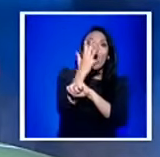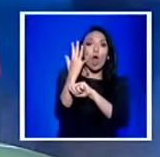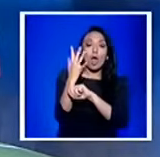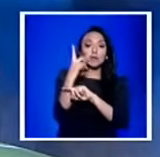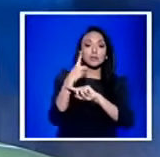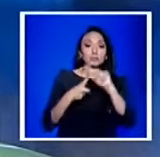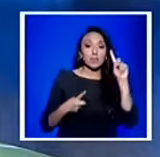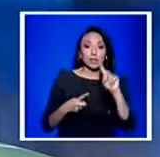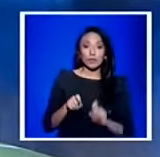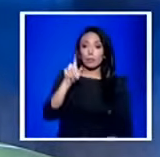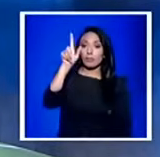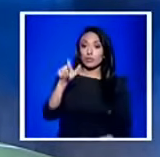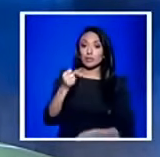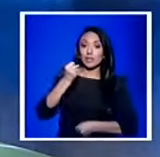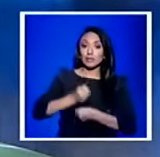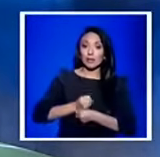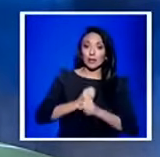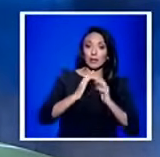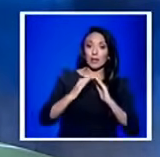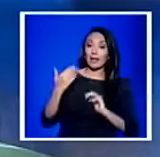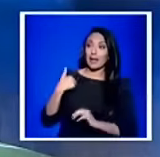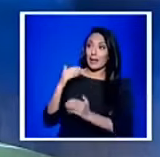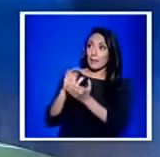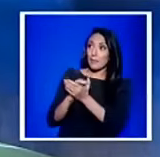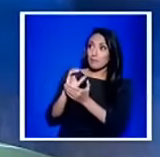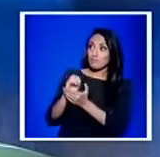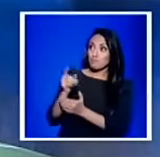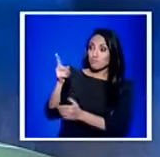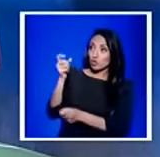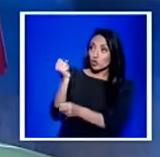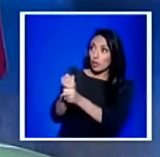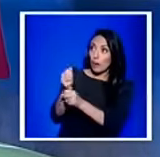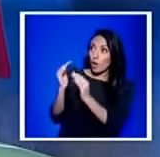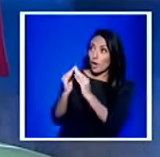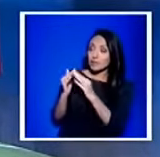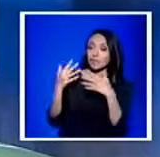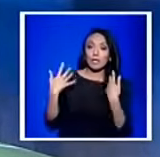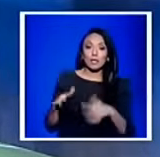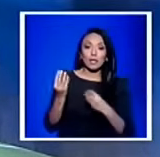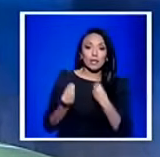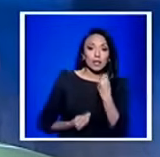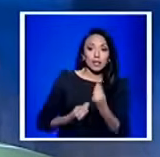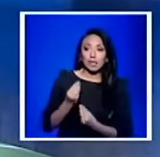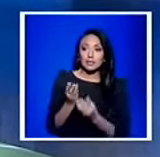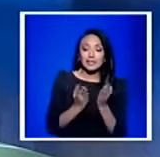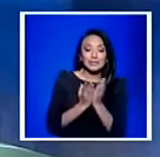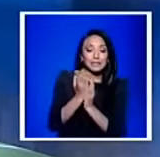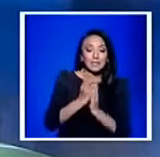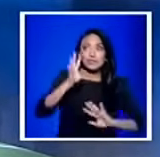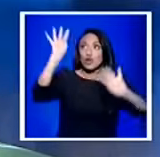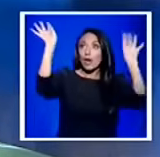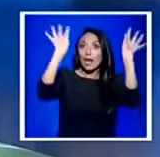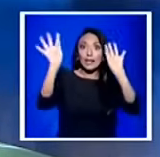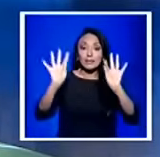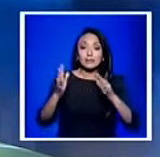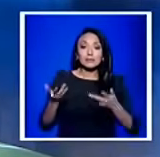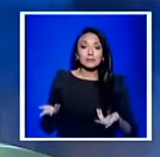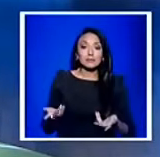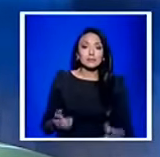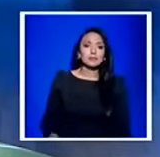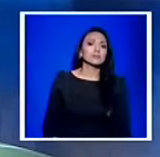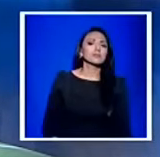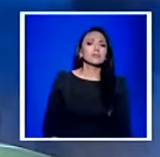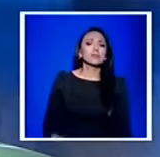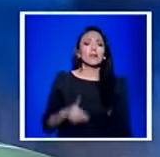las personas que trabajan en casa, no, ese es mi esposo, ya estamos planificando qué hacer, porque no tenemos el servicio de energía eléctrica. Las panaderías,